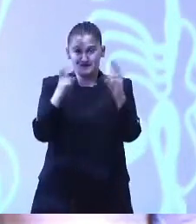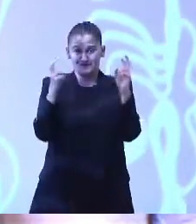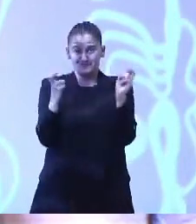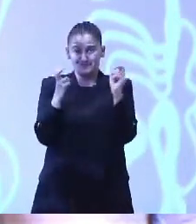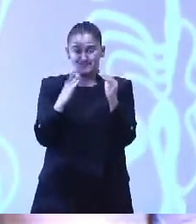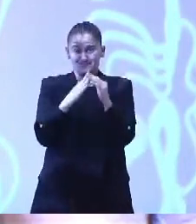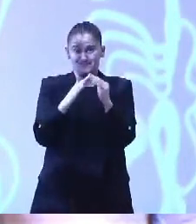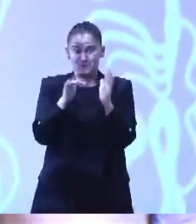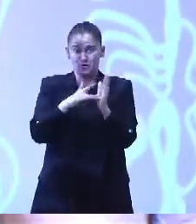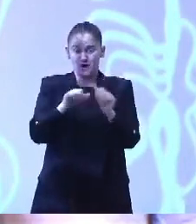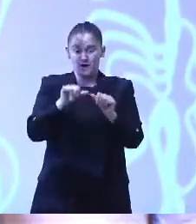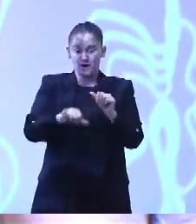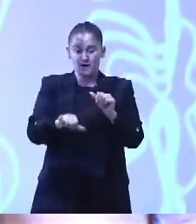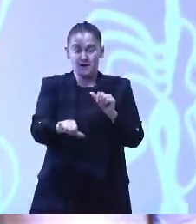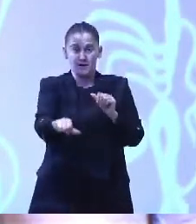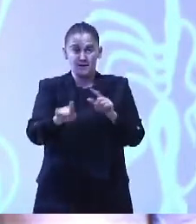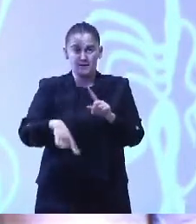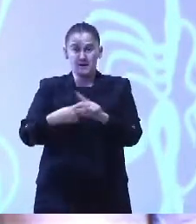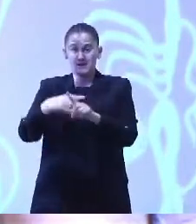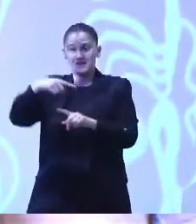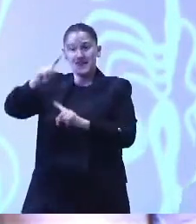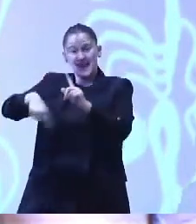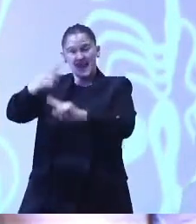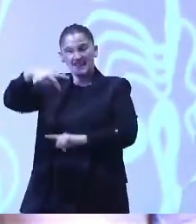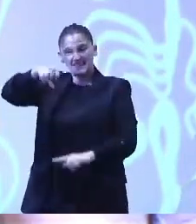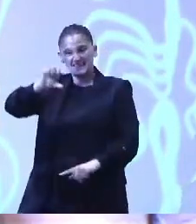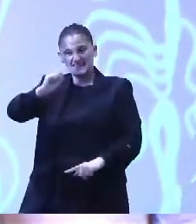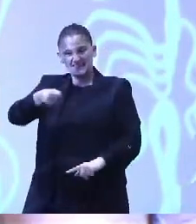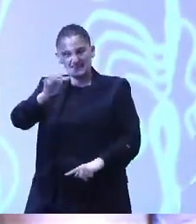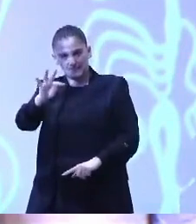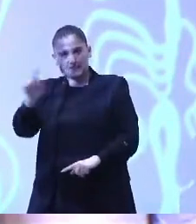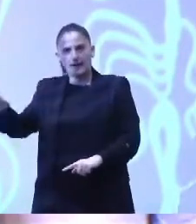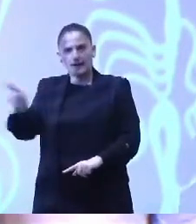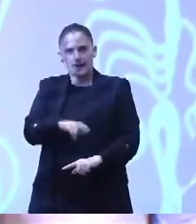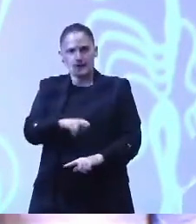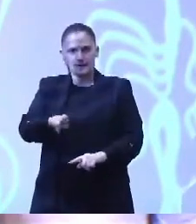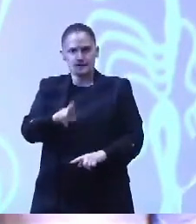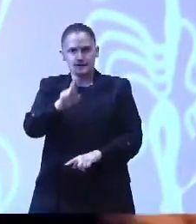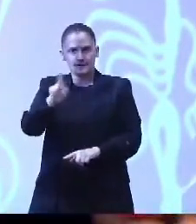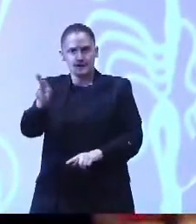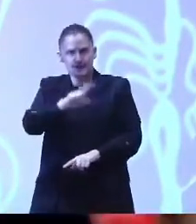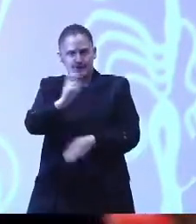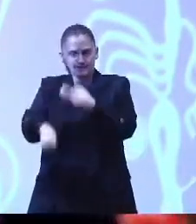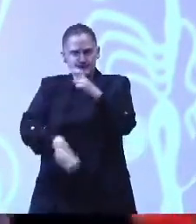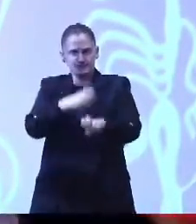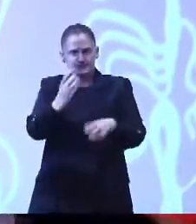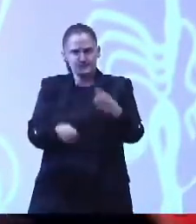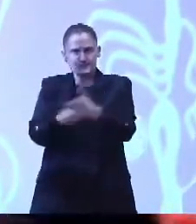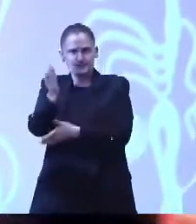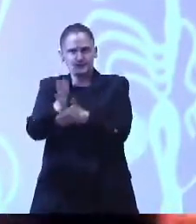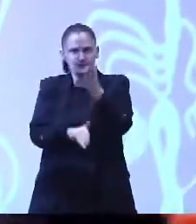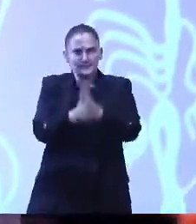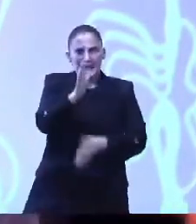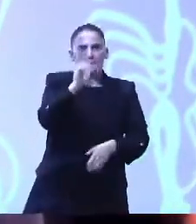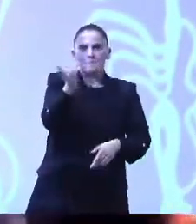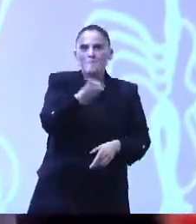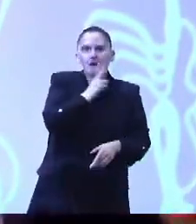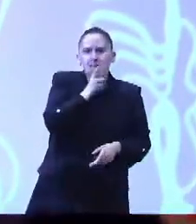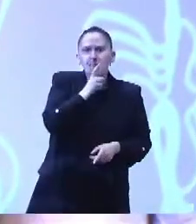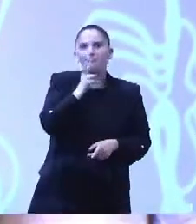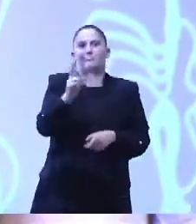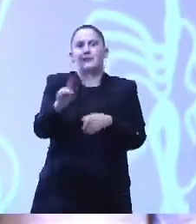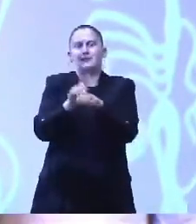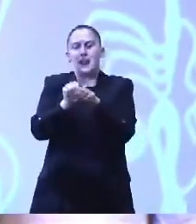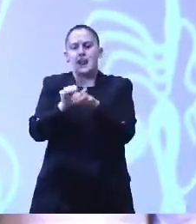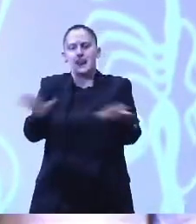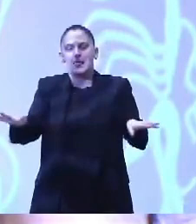tuvimos que vivir, y también los fondos Next, que por cierto están reindustrializando nuestro país en verde, en digital, y que están haciendo que